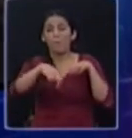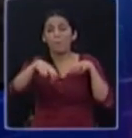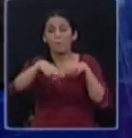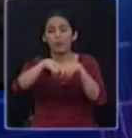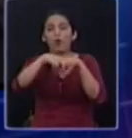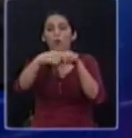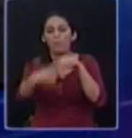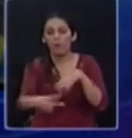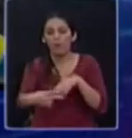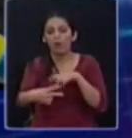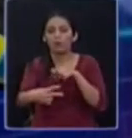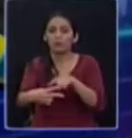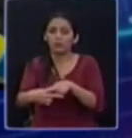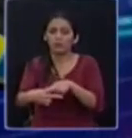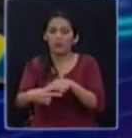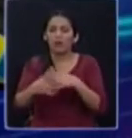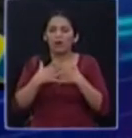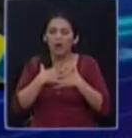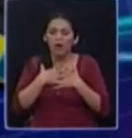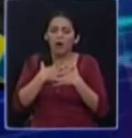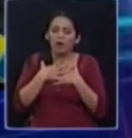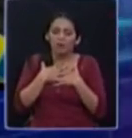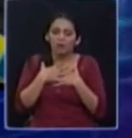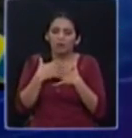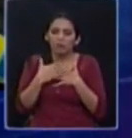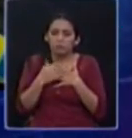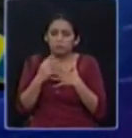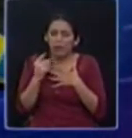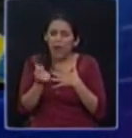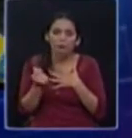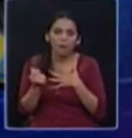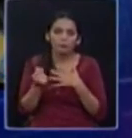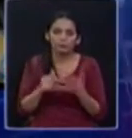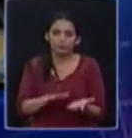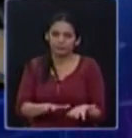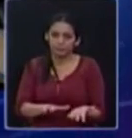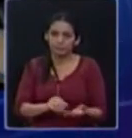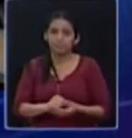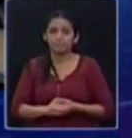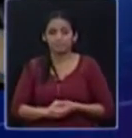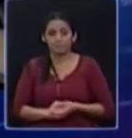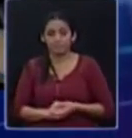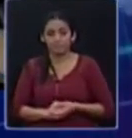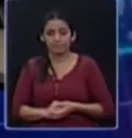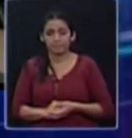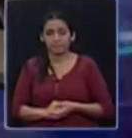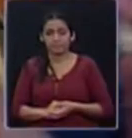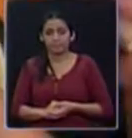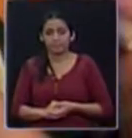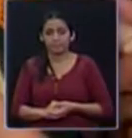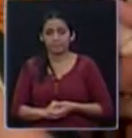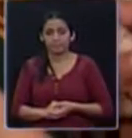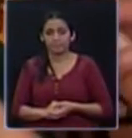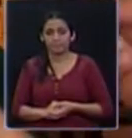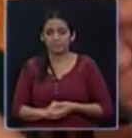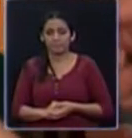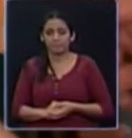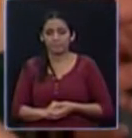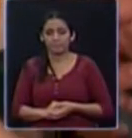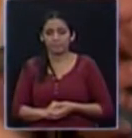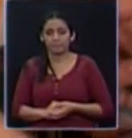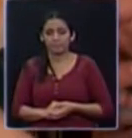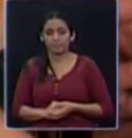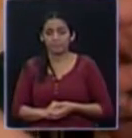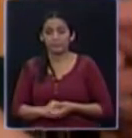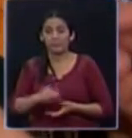falleció a los pocos minutos. Por este hecho, el conductor fue detenido por elementos de la Autoridad de Tránsito Municipal. Lo detuvieron inmediatamente, sí, porque